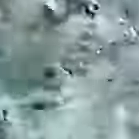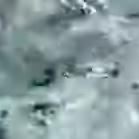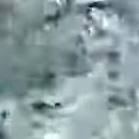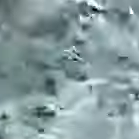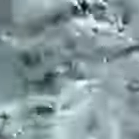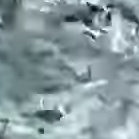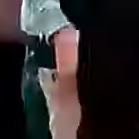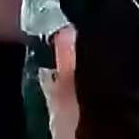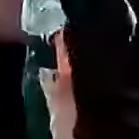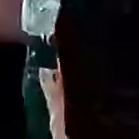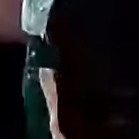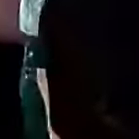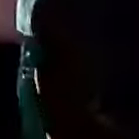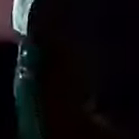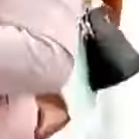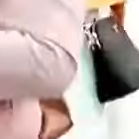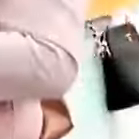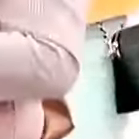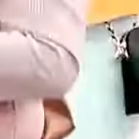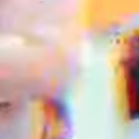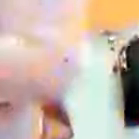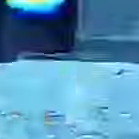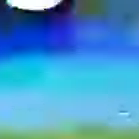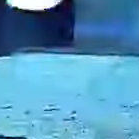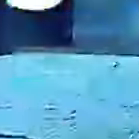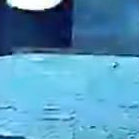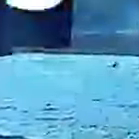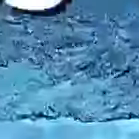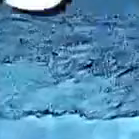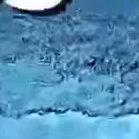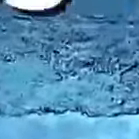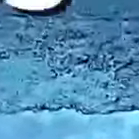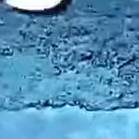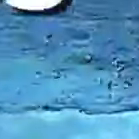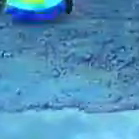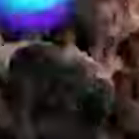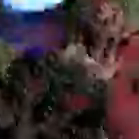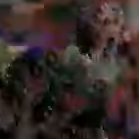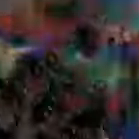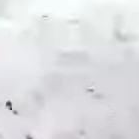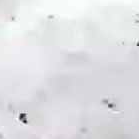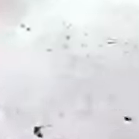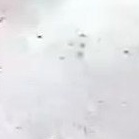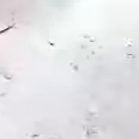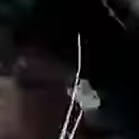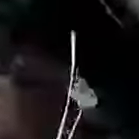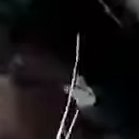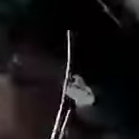vital. Estamos fregados. Y las necesidades tampoco. Interrupción de servicios.